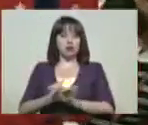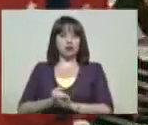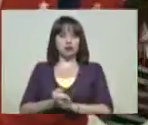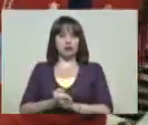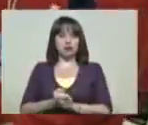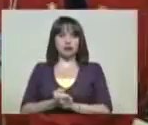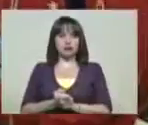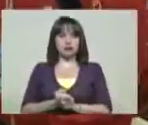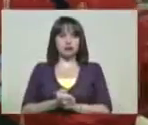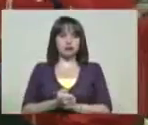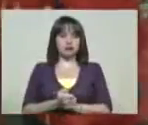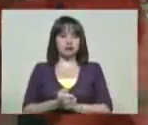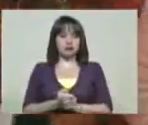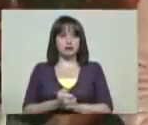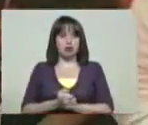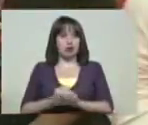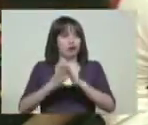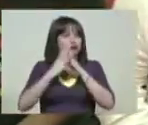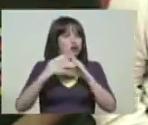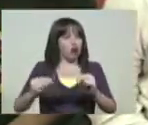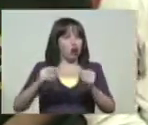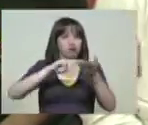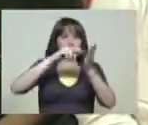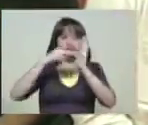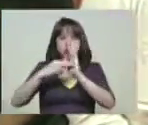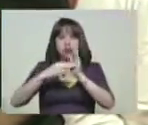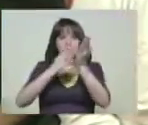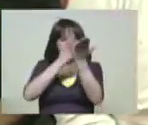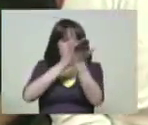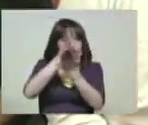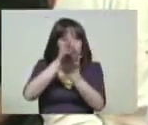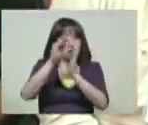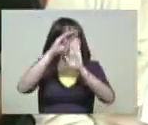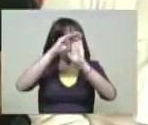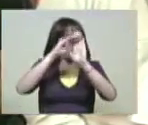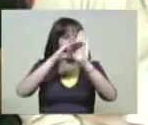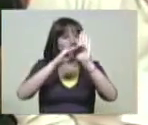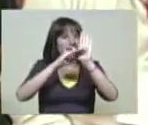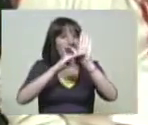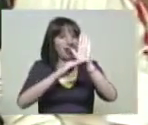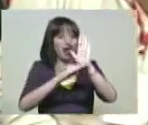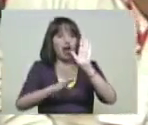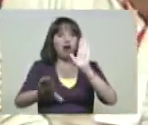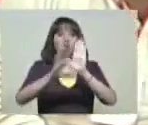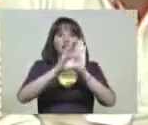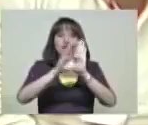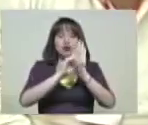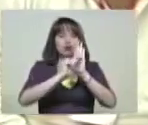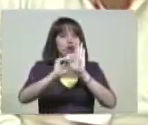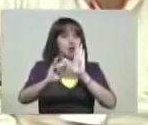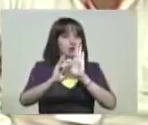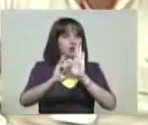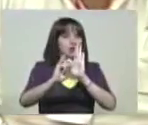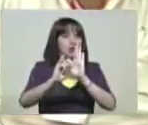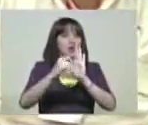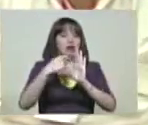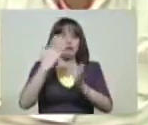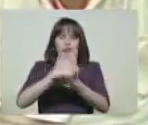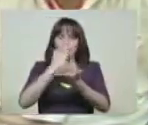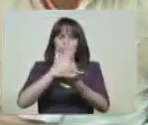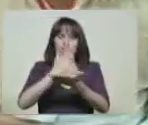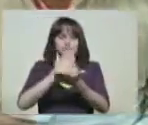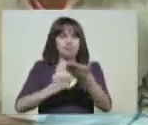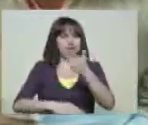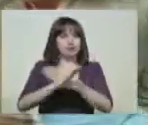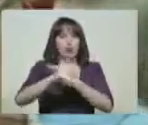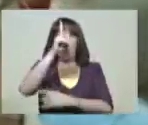es tarea de ustedes definir el perfil también la constituyente por lo menos va a seguir funcionado por lo